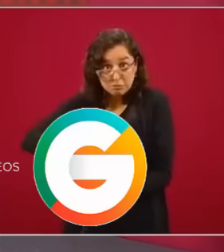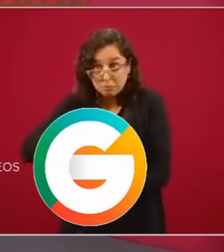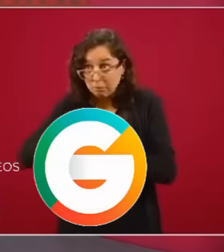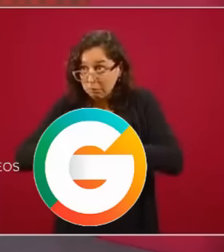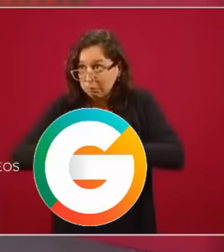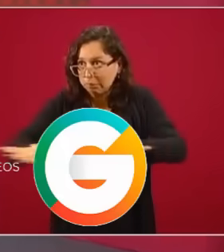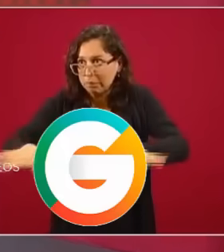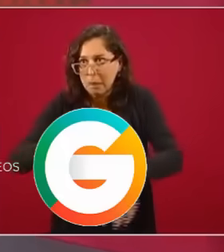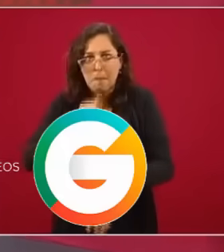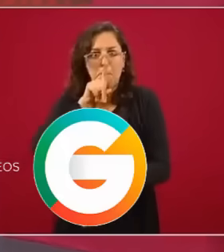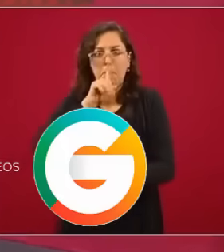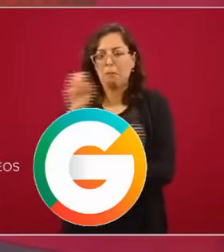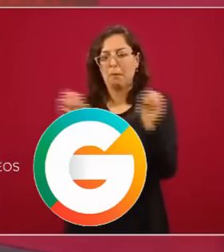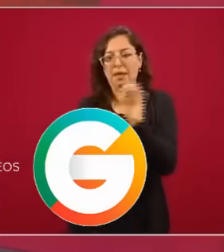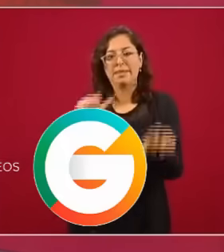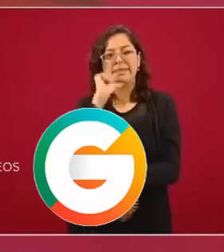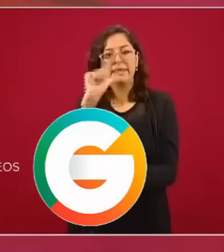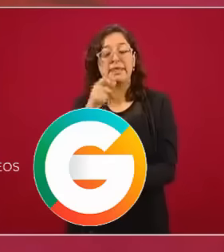Pero lo otro,